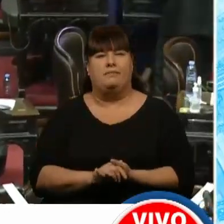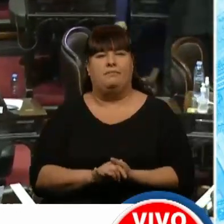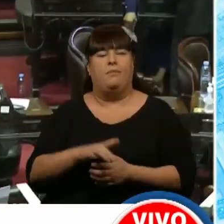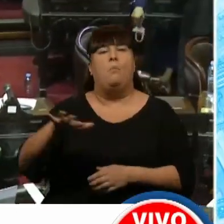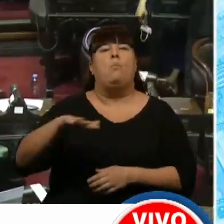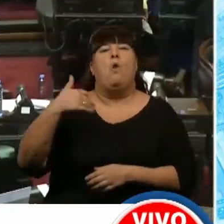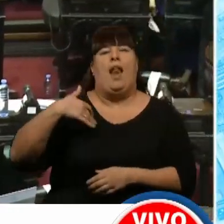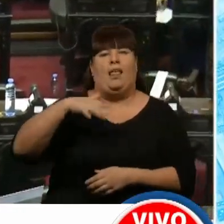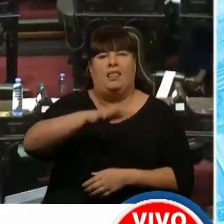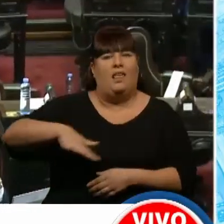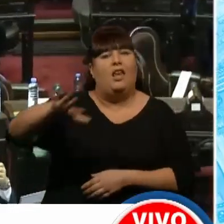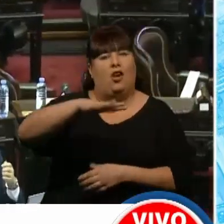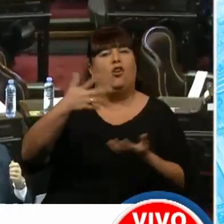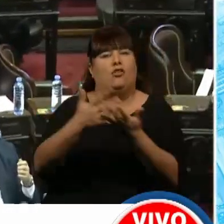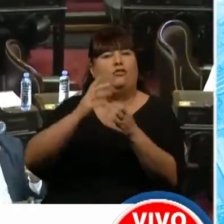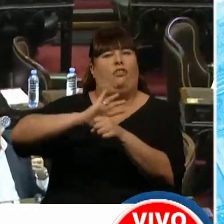el pueblo argentino.